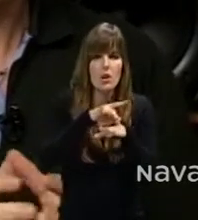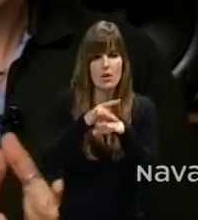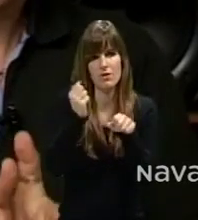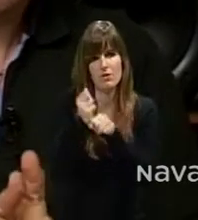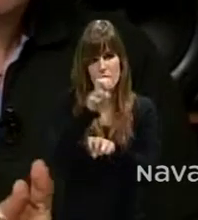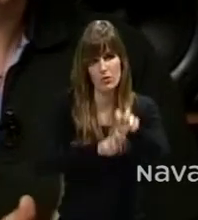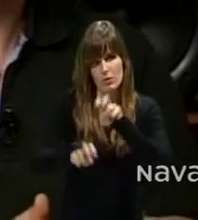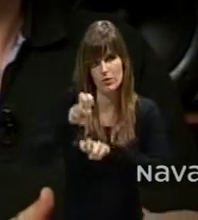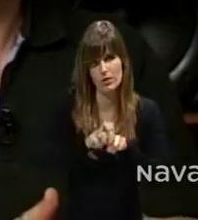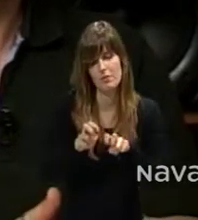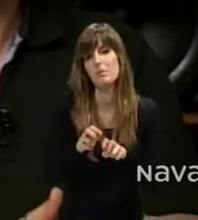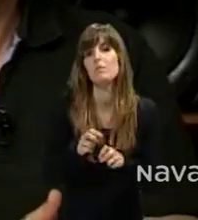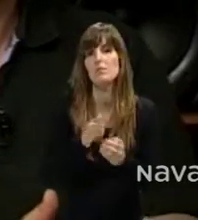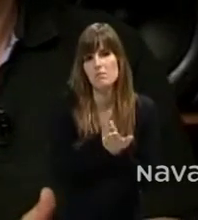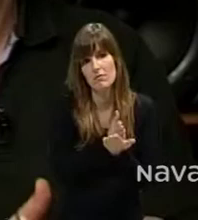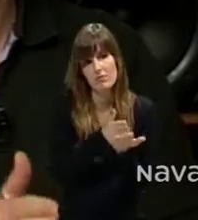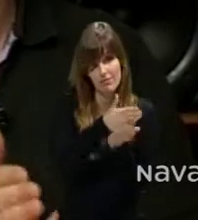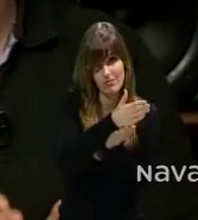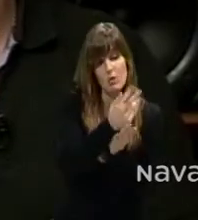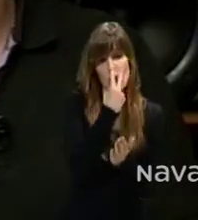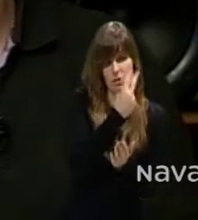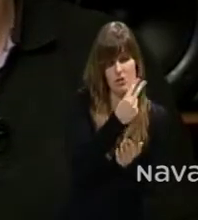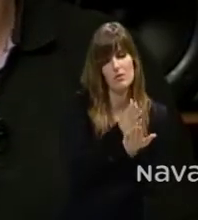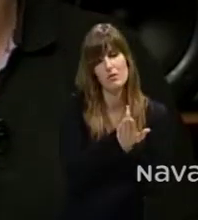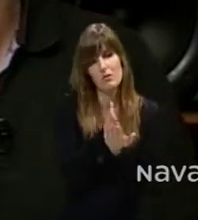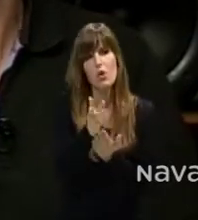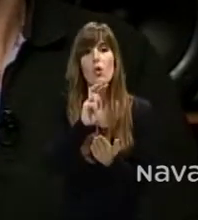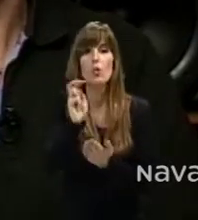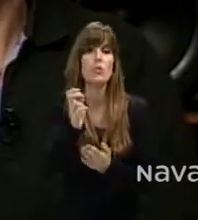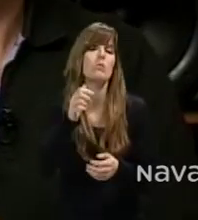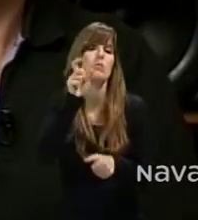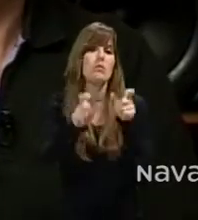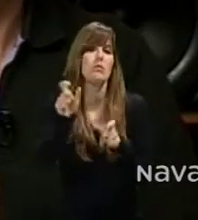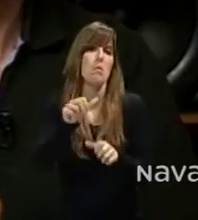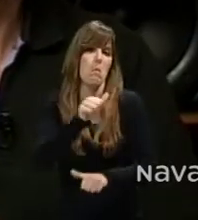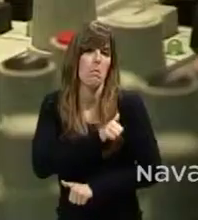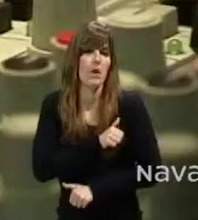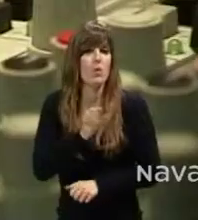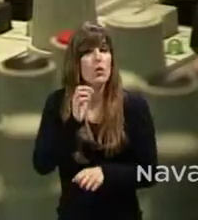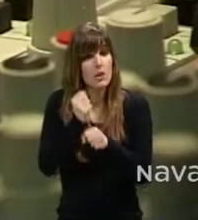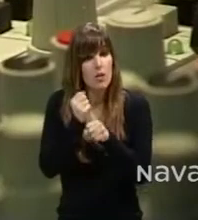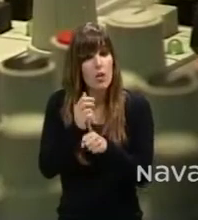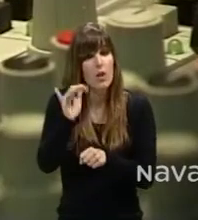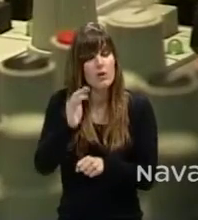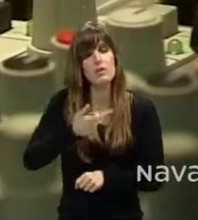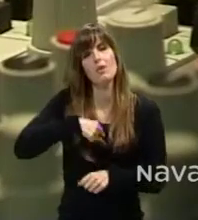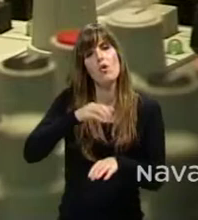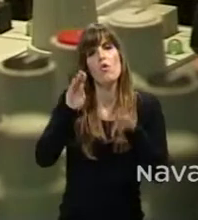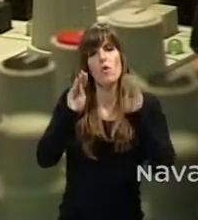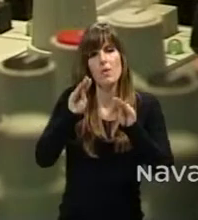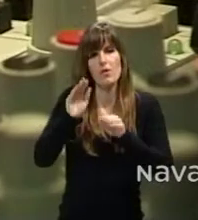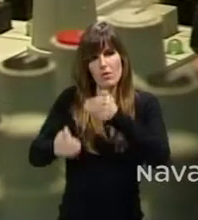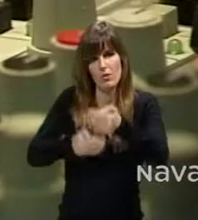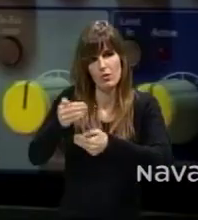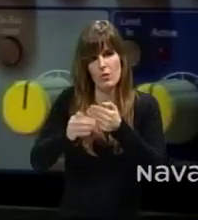Pero luego esa es una de las líneas de la formación. Luego para personas desempleadas o personas que están trabajando hay planes de formación continua o